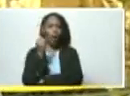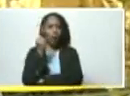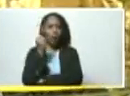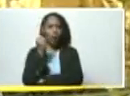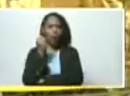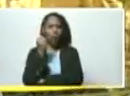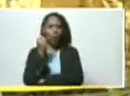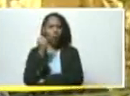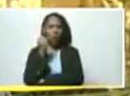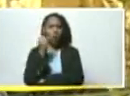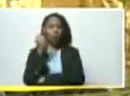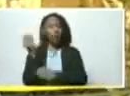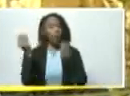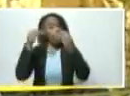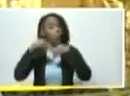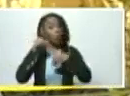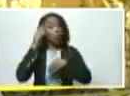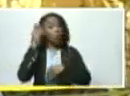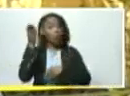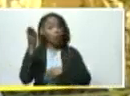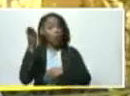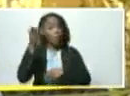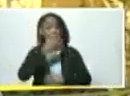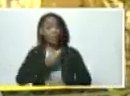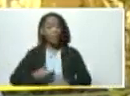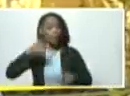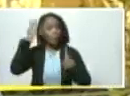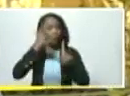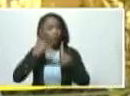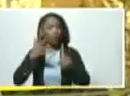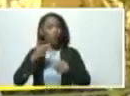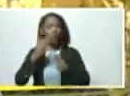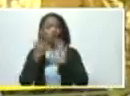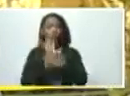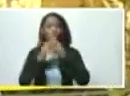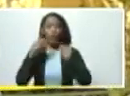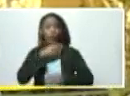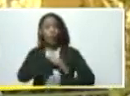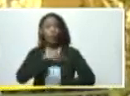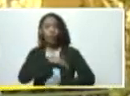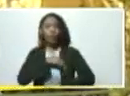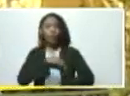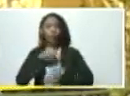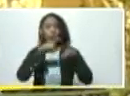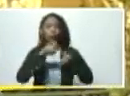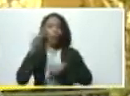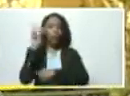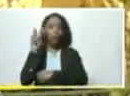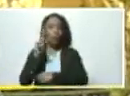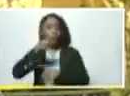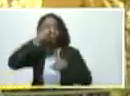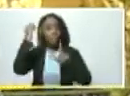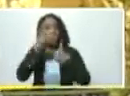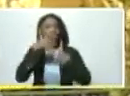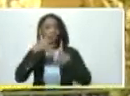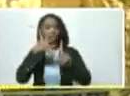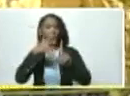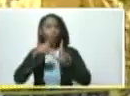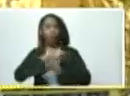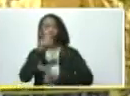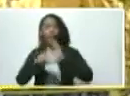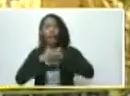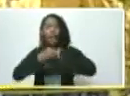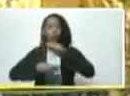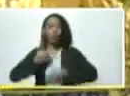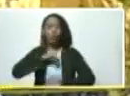logramos, de acuerdo a sus instrucciones, sobre la base de la gran misión Argo Venezuela, superar todo ese impacto negativo que generó que